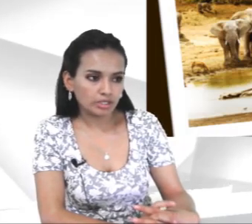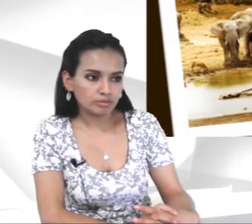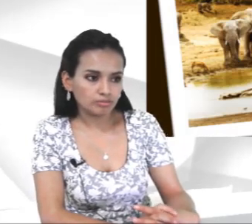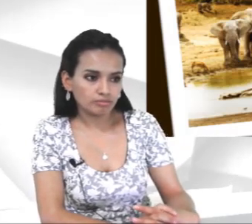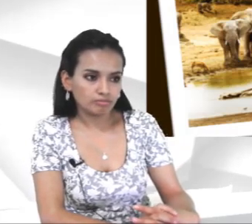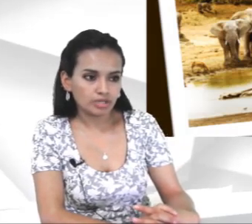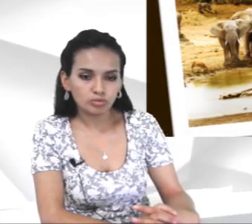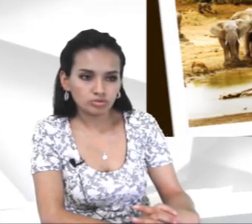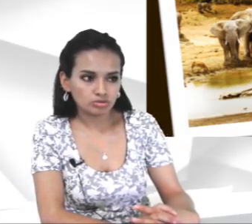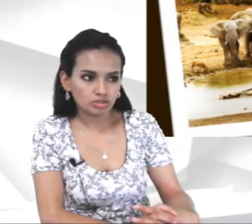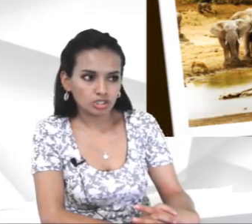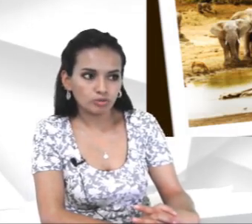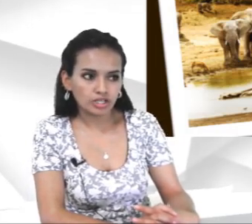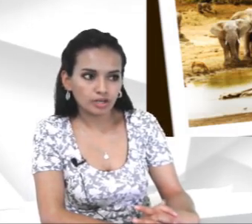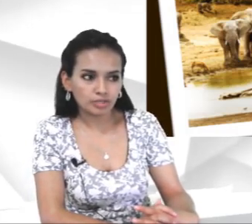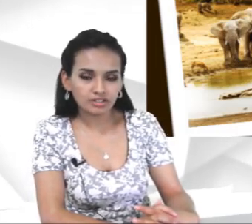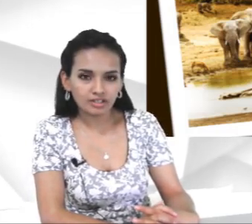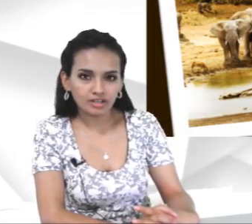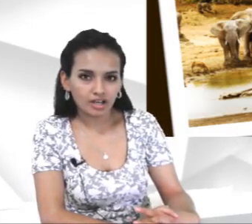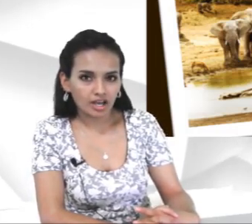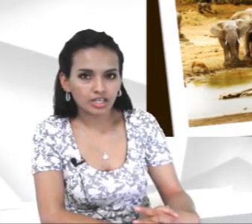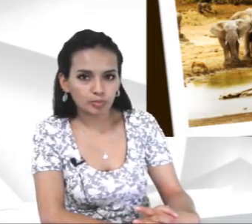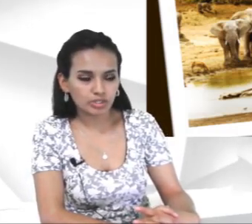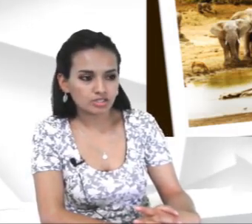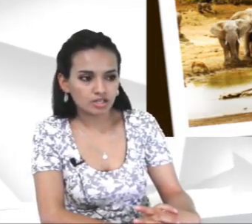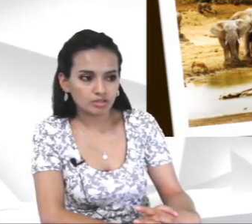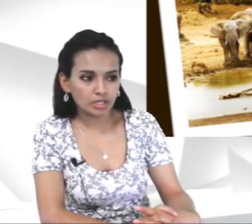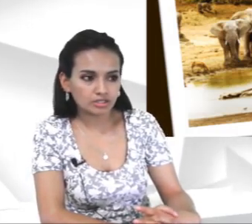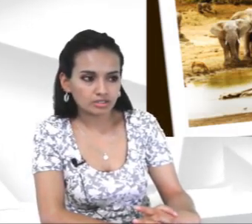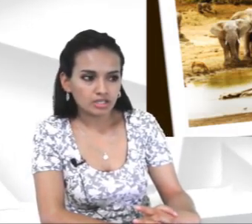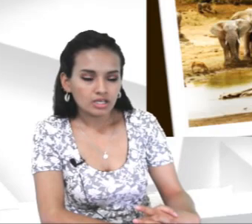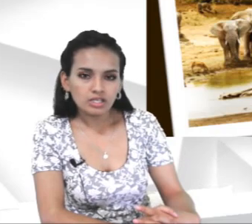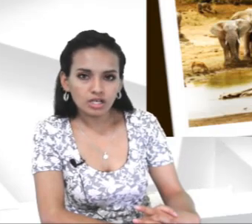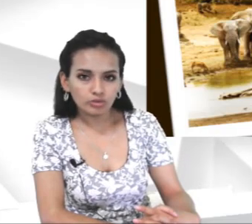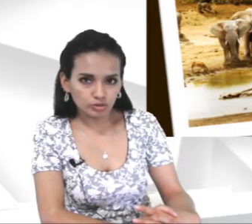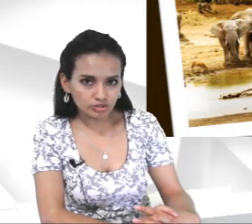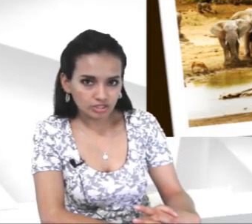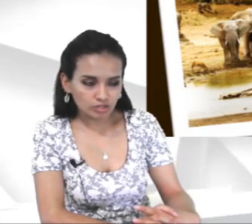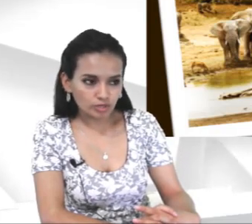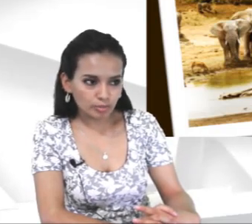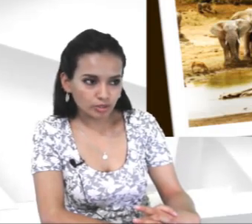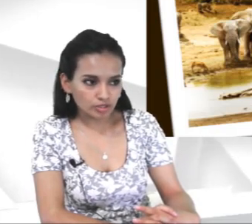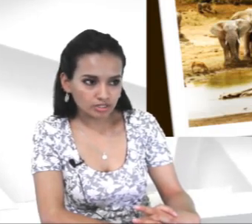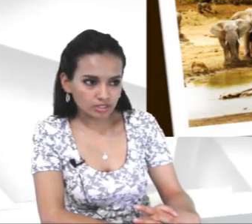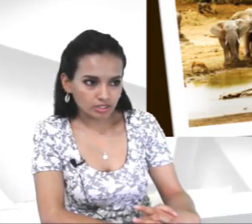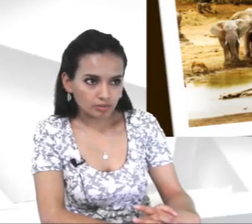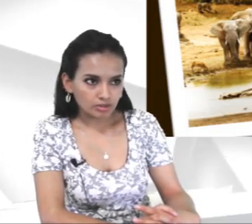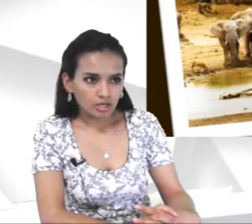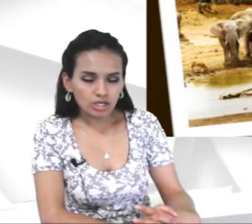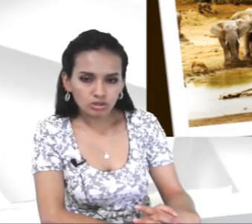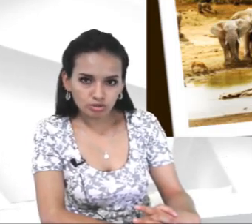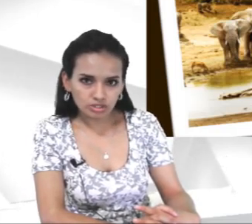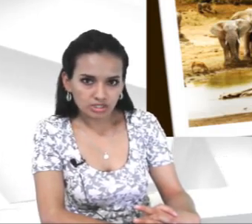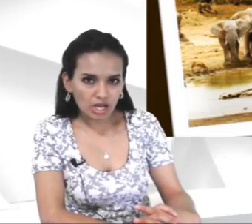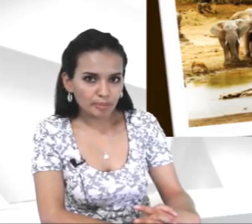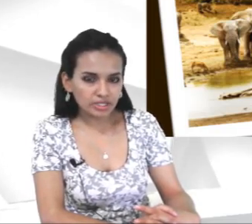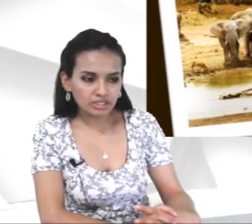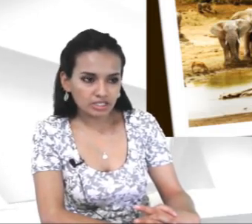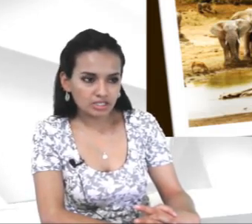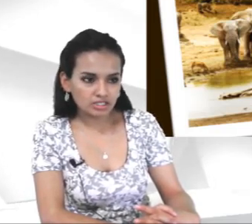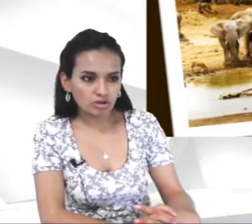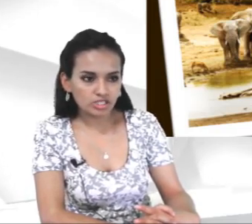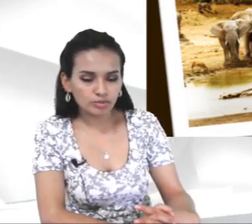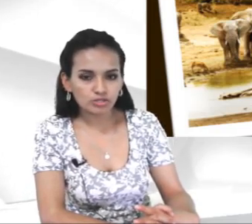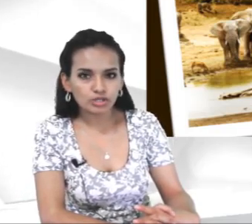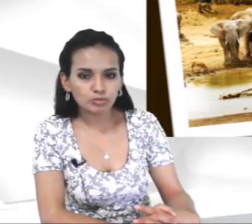siguiente imagen vemos que únicamente hay especies de animales y algunos en una mayor cantidad entonces a partir